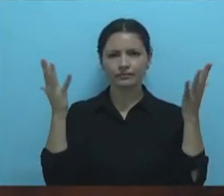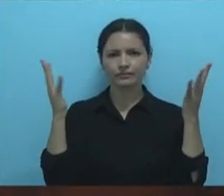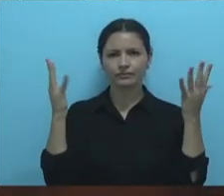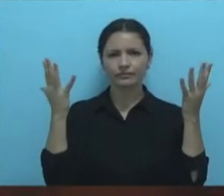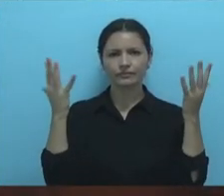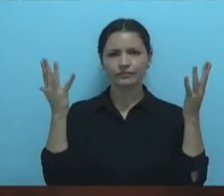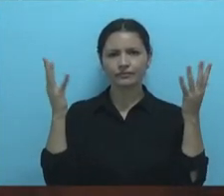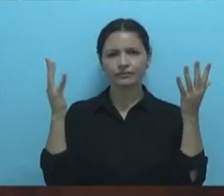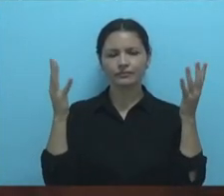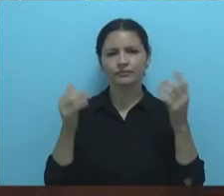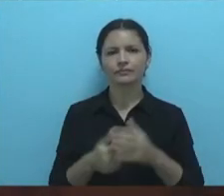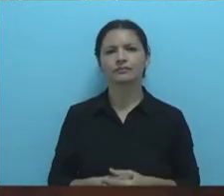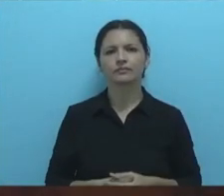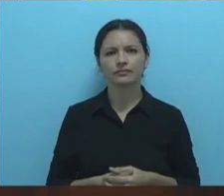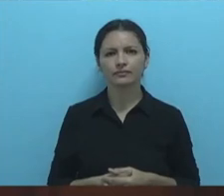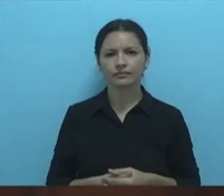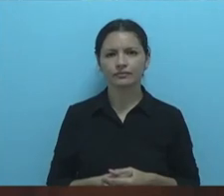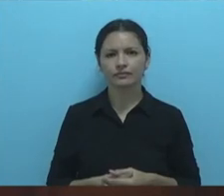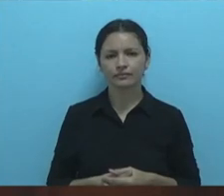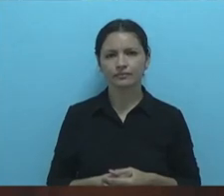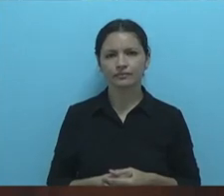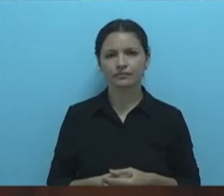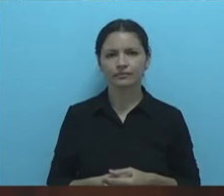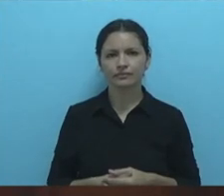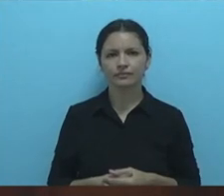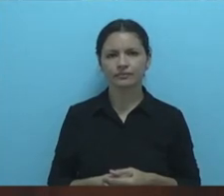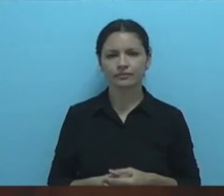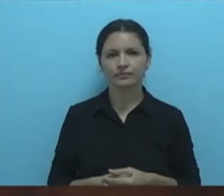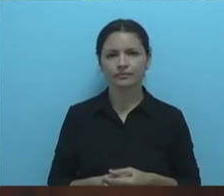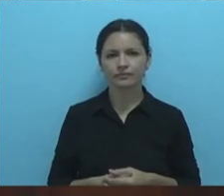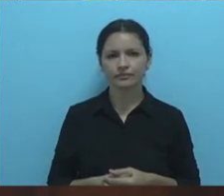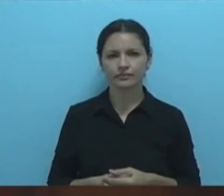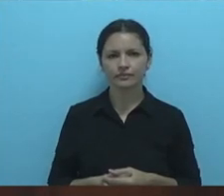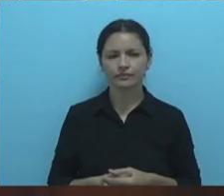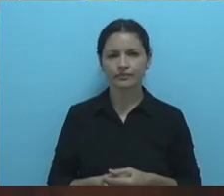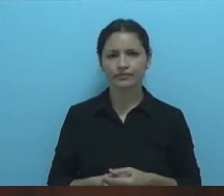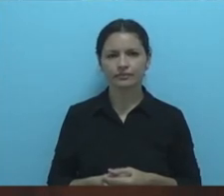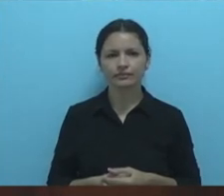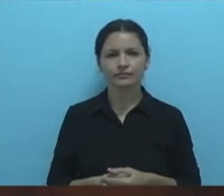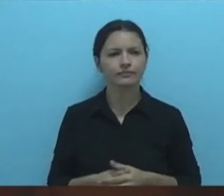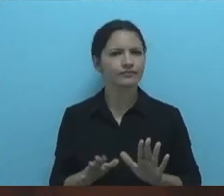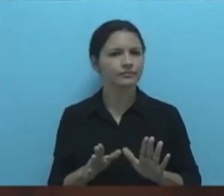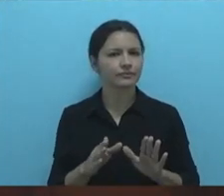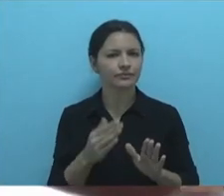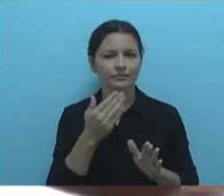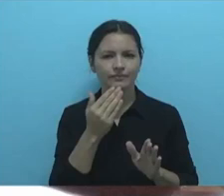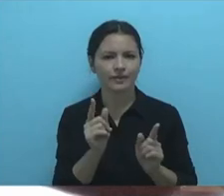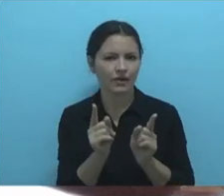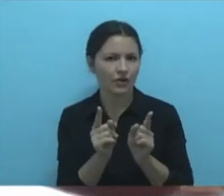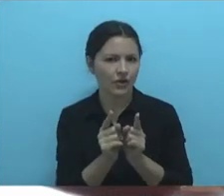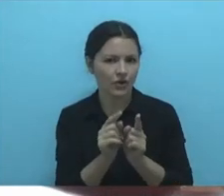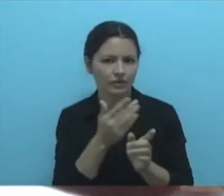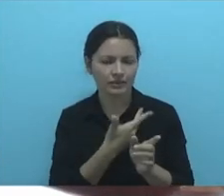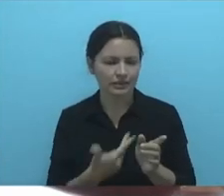Gracias diputada tiene la palabra el diputado Leandro busato brevemente presidente porque en realidad creo que